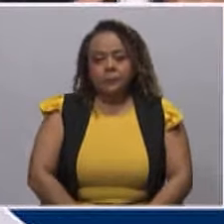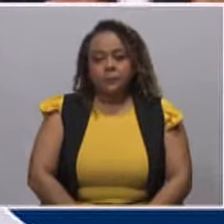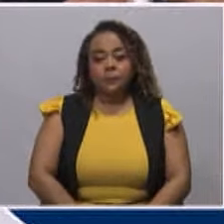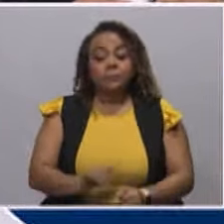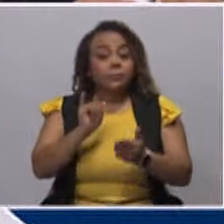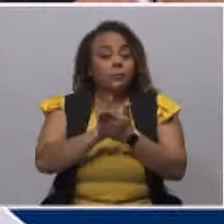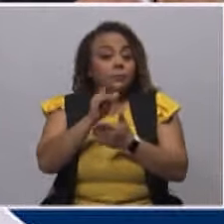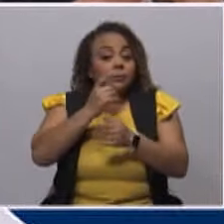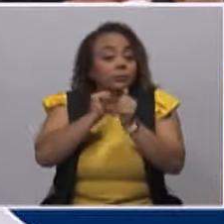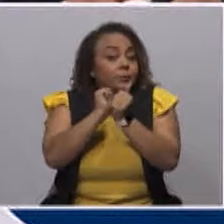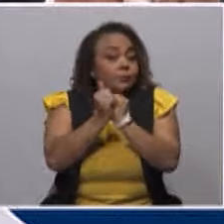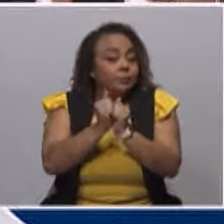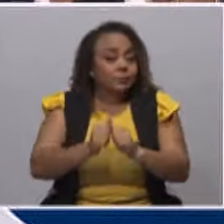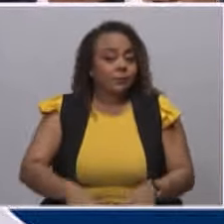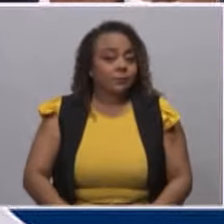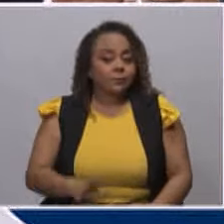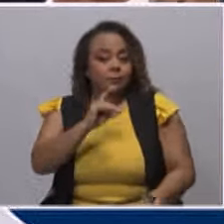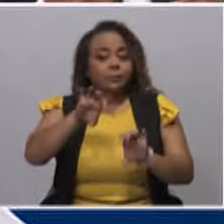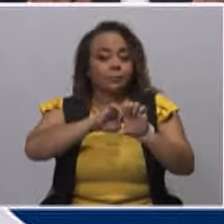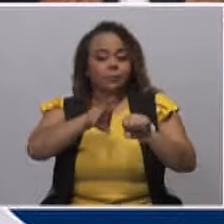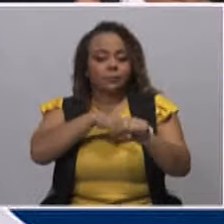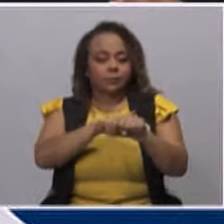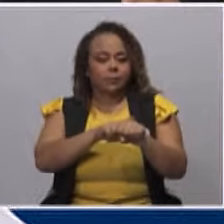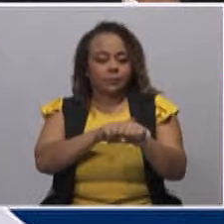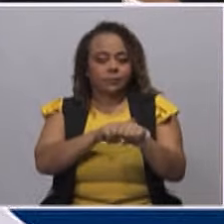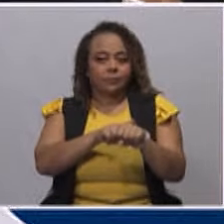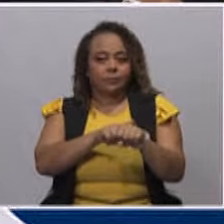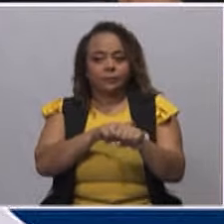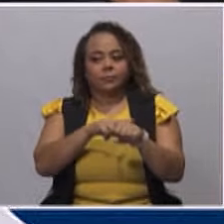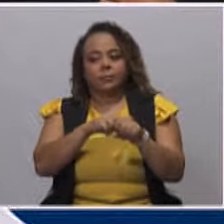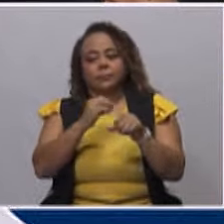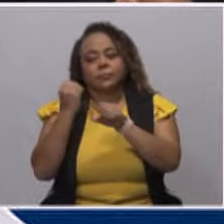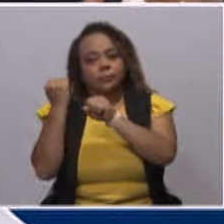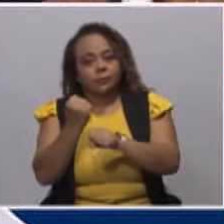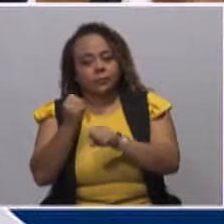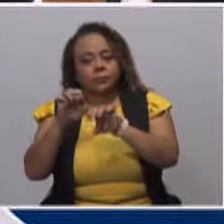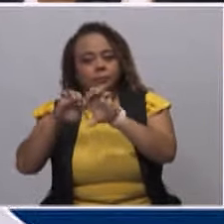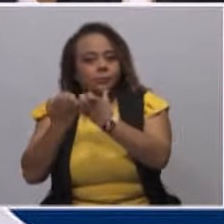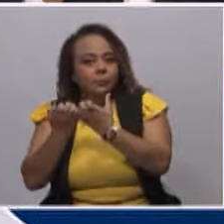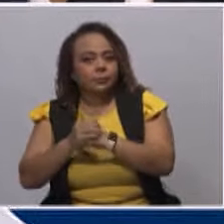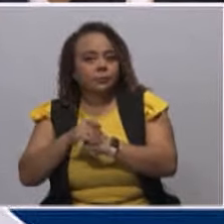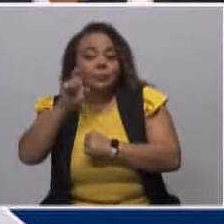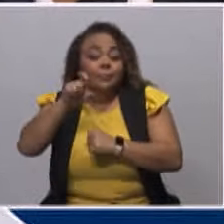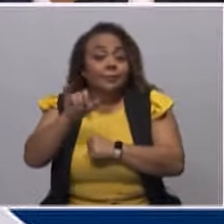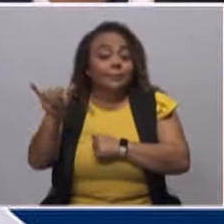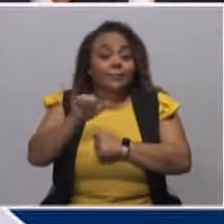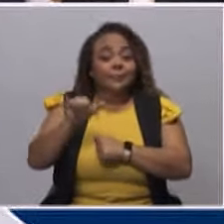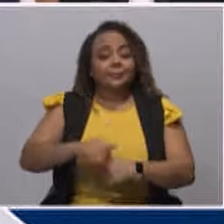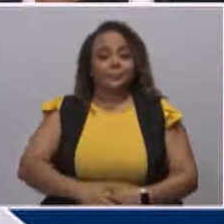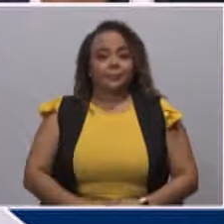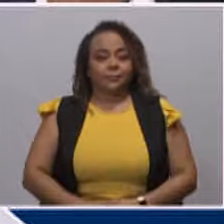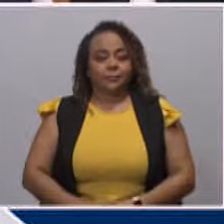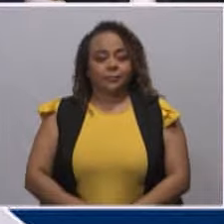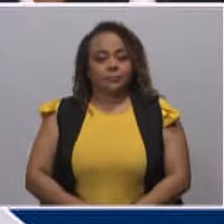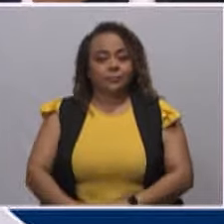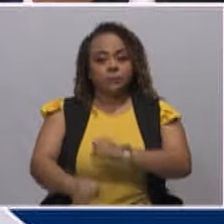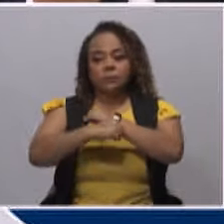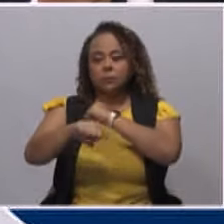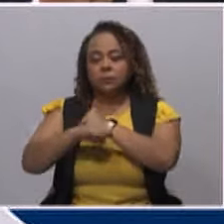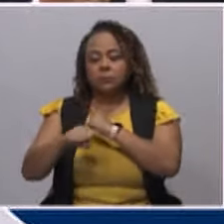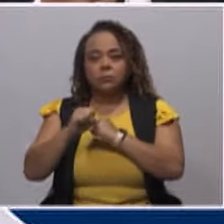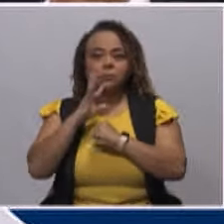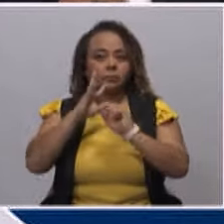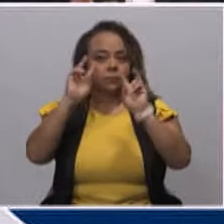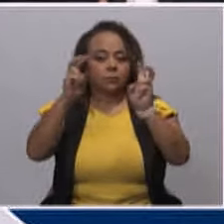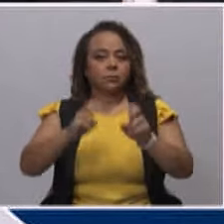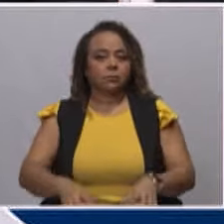espectáculo es un deporte y la selección hoy o federación los equipos necesitan también que se divulgue que se hable del